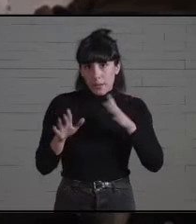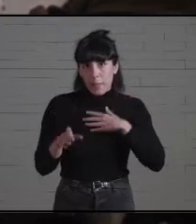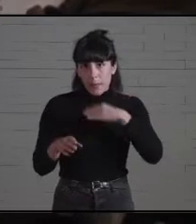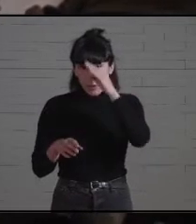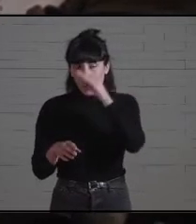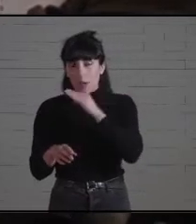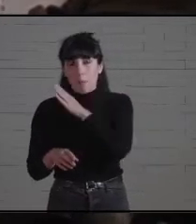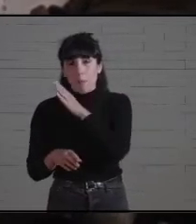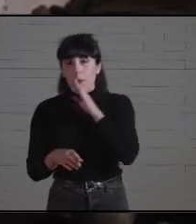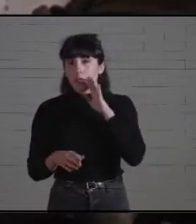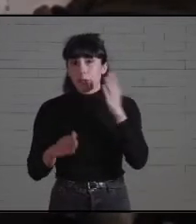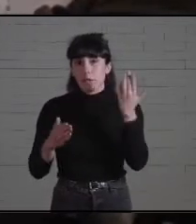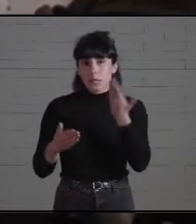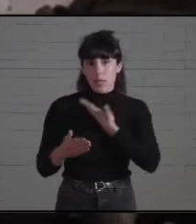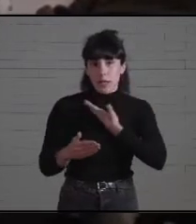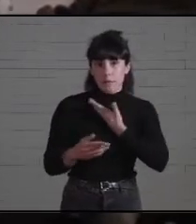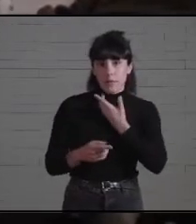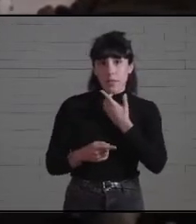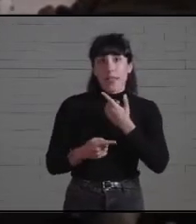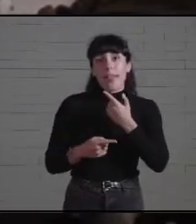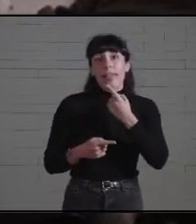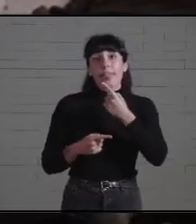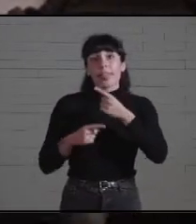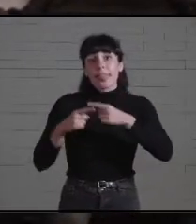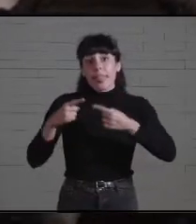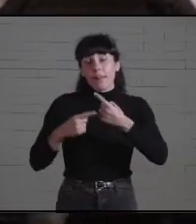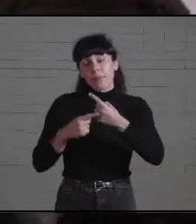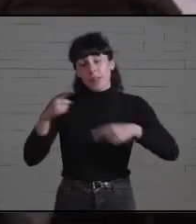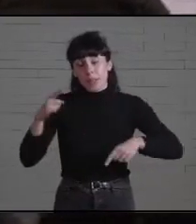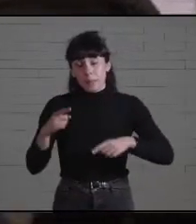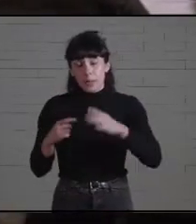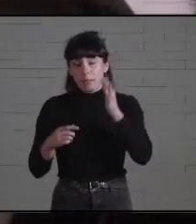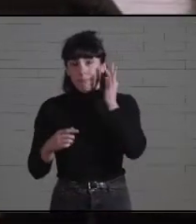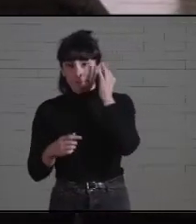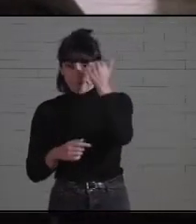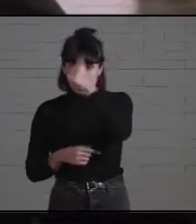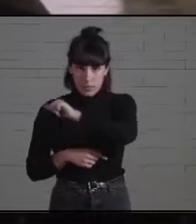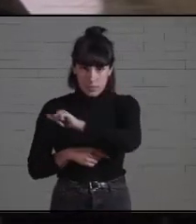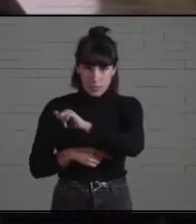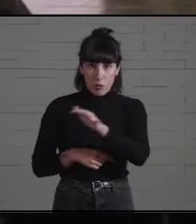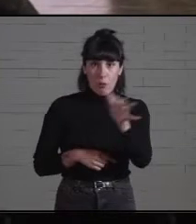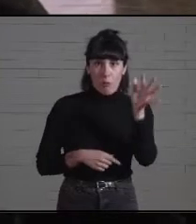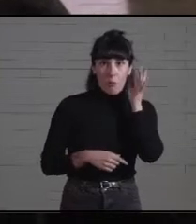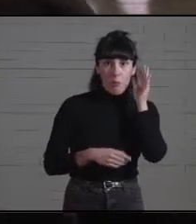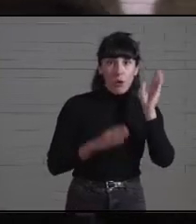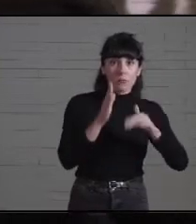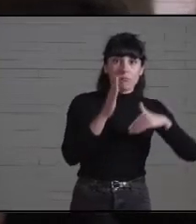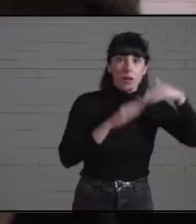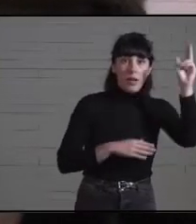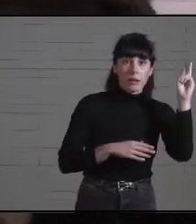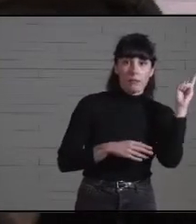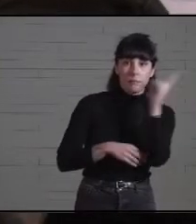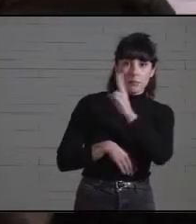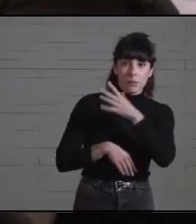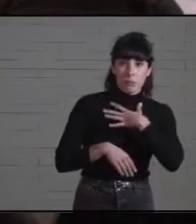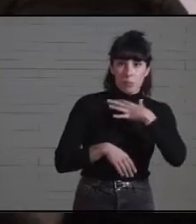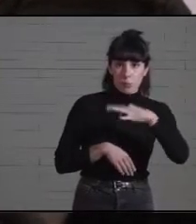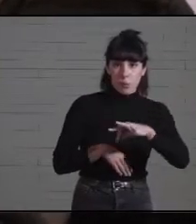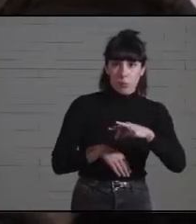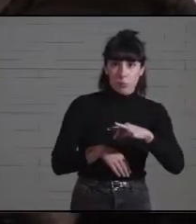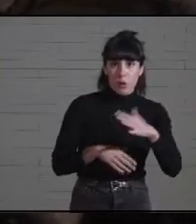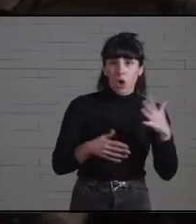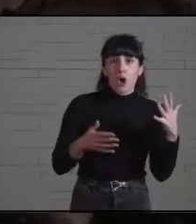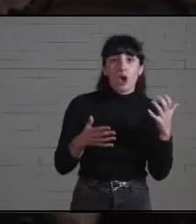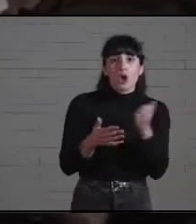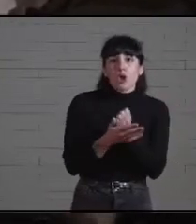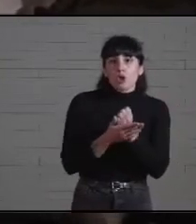muy, muy diferente según género. Las mujeres, que son la parte de arriba del gráfico, pues tienen todas